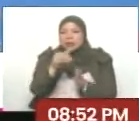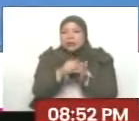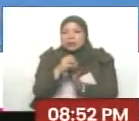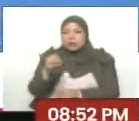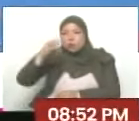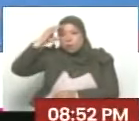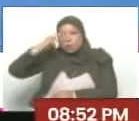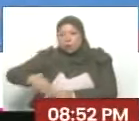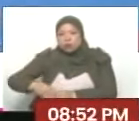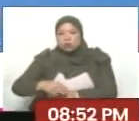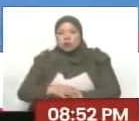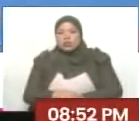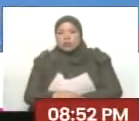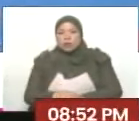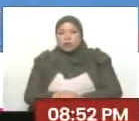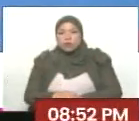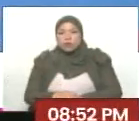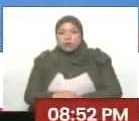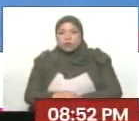soldados le metieron.